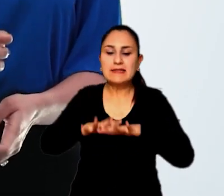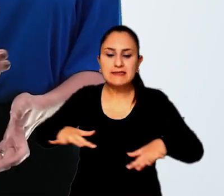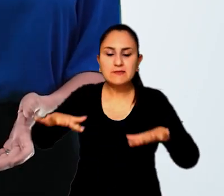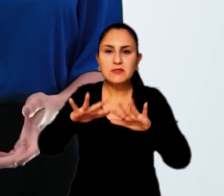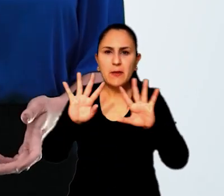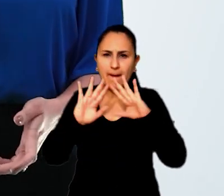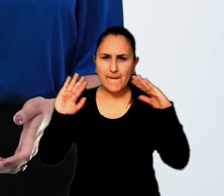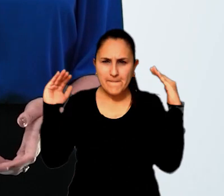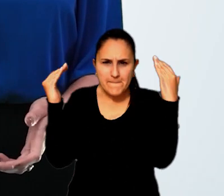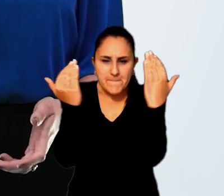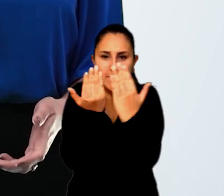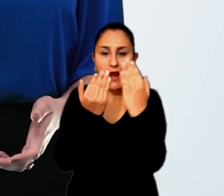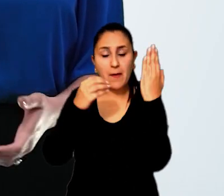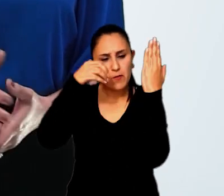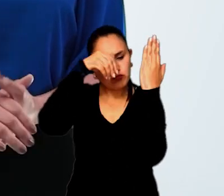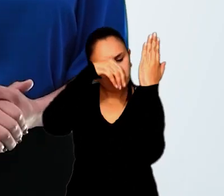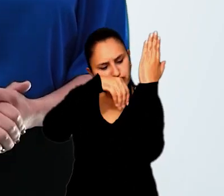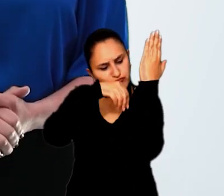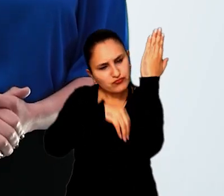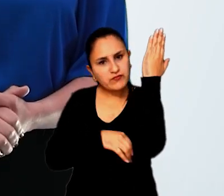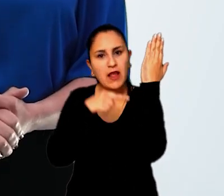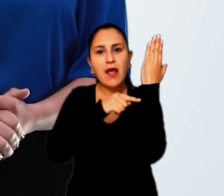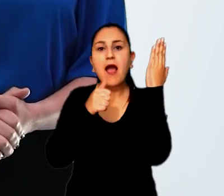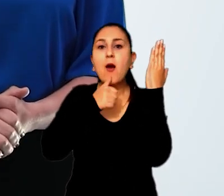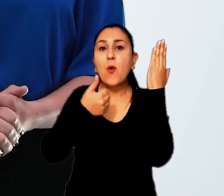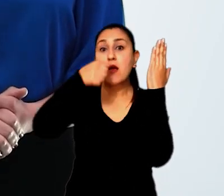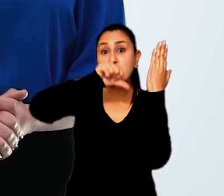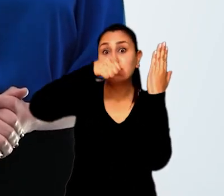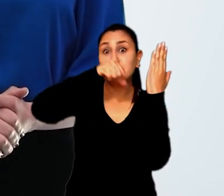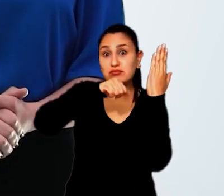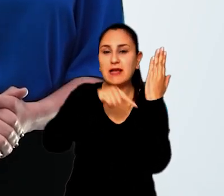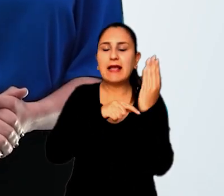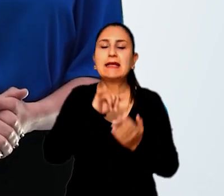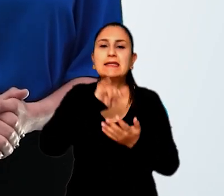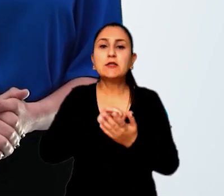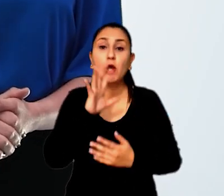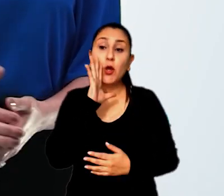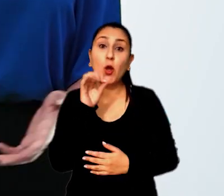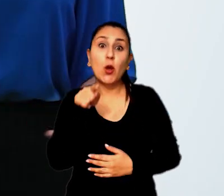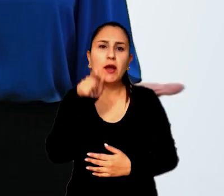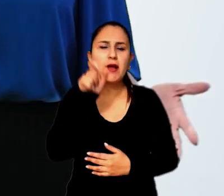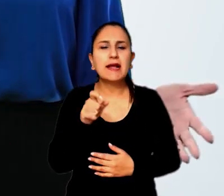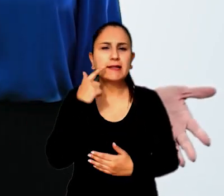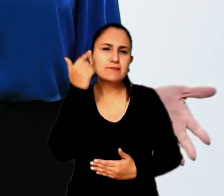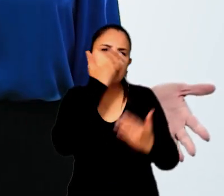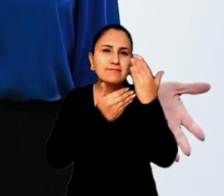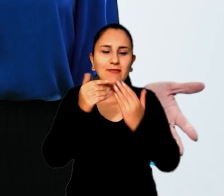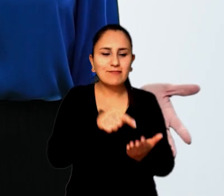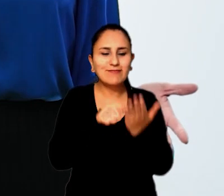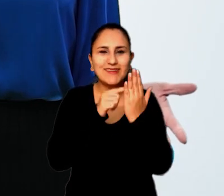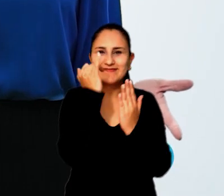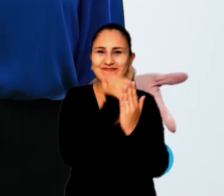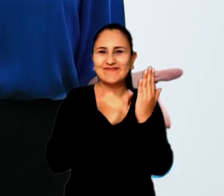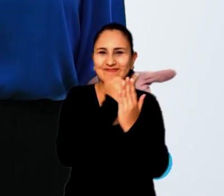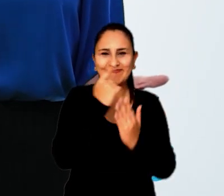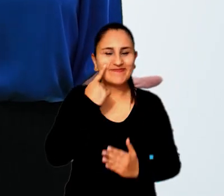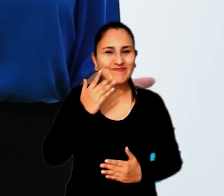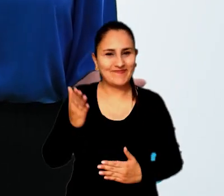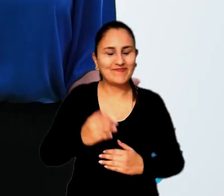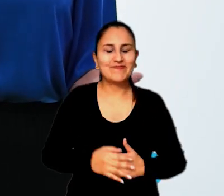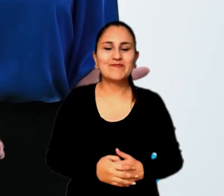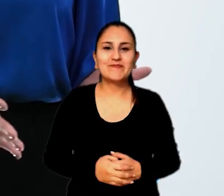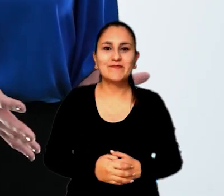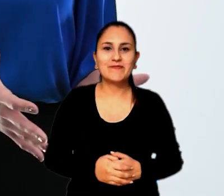agua para ello él realiza el experimento que se muestra en la imagen este experimento lo dejo en un